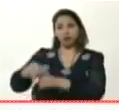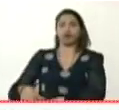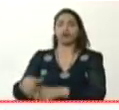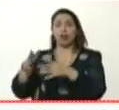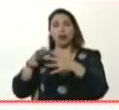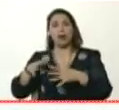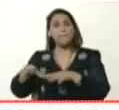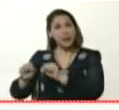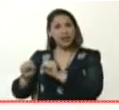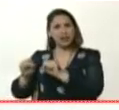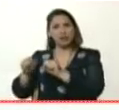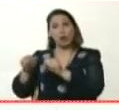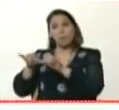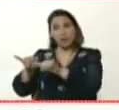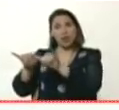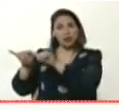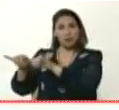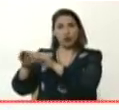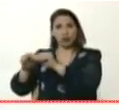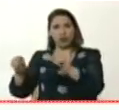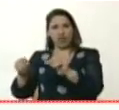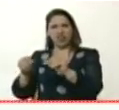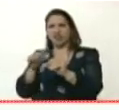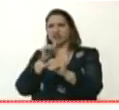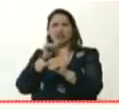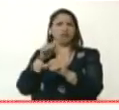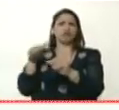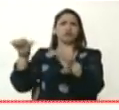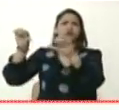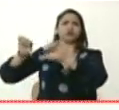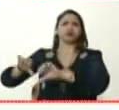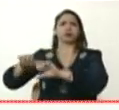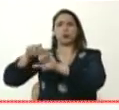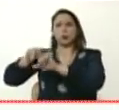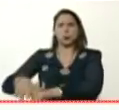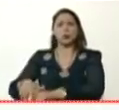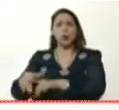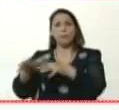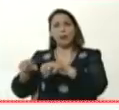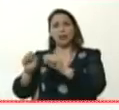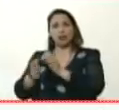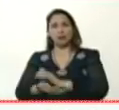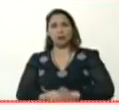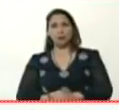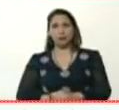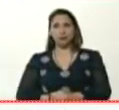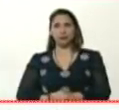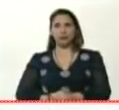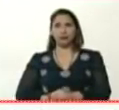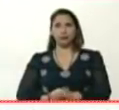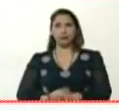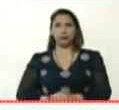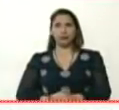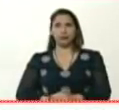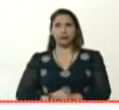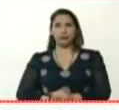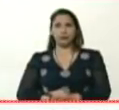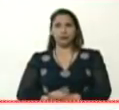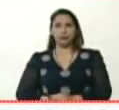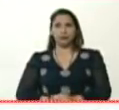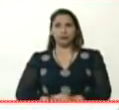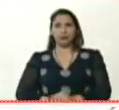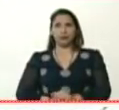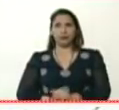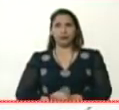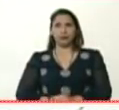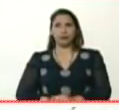propio suelo. ¿Quién derrotó al imperialismo? Tres.